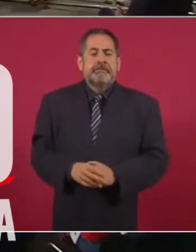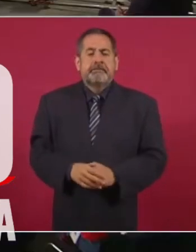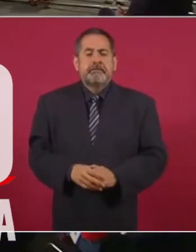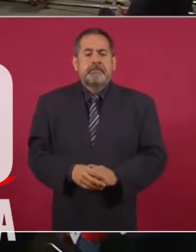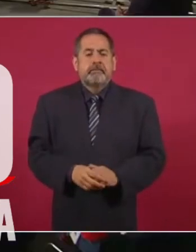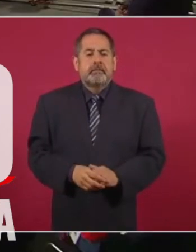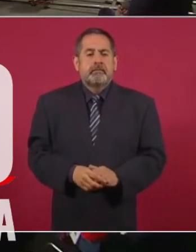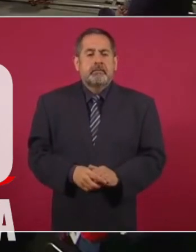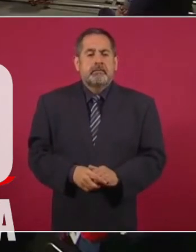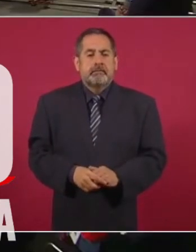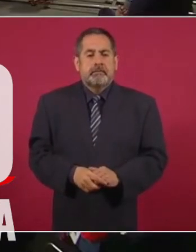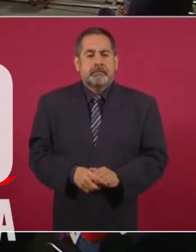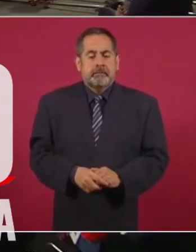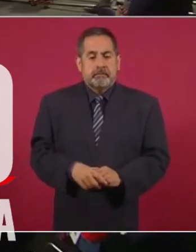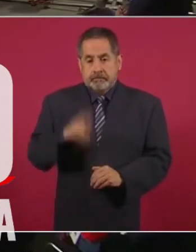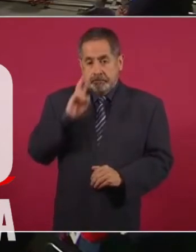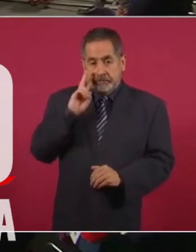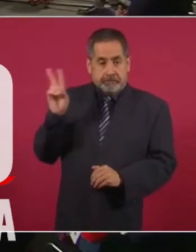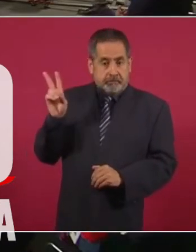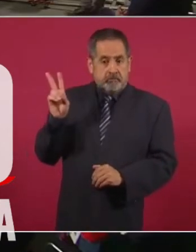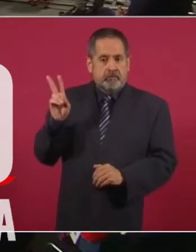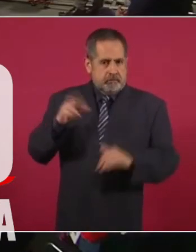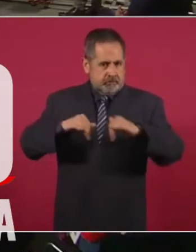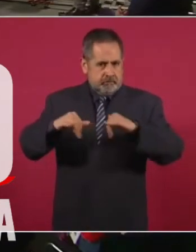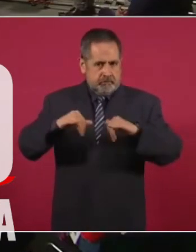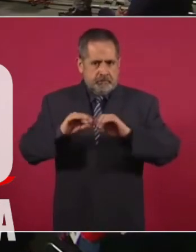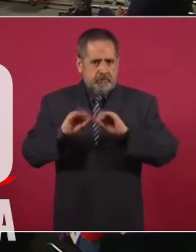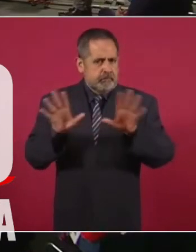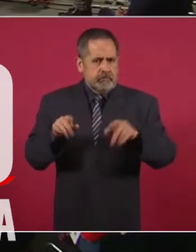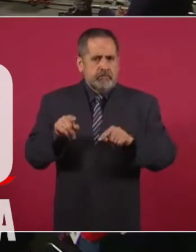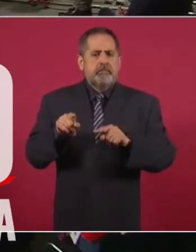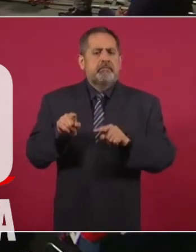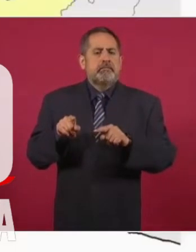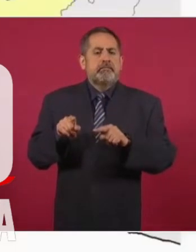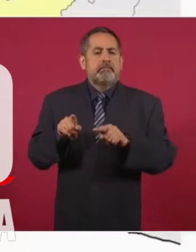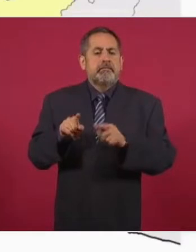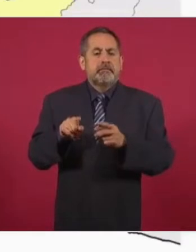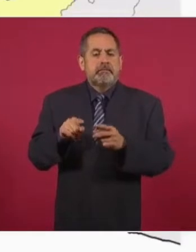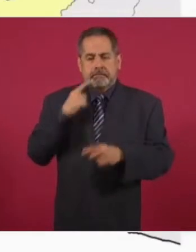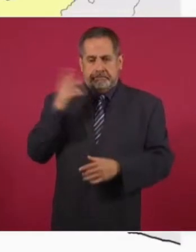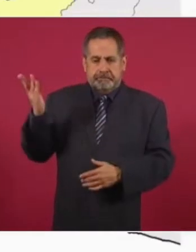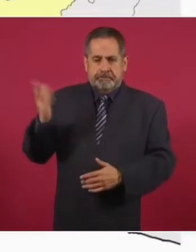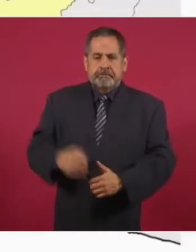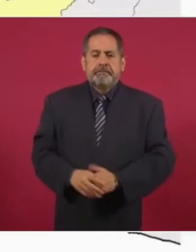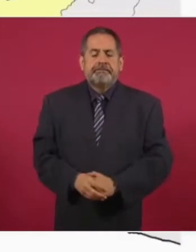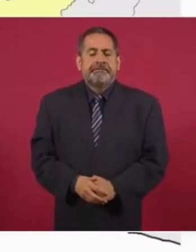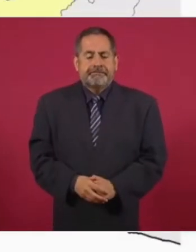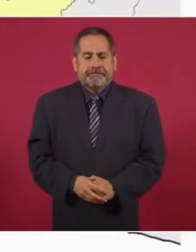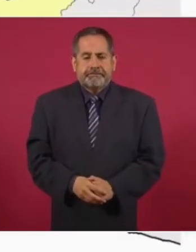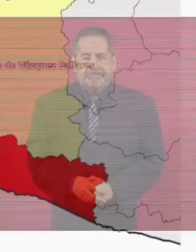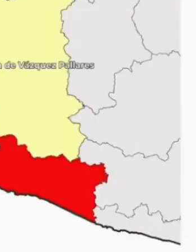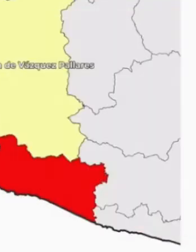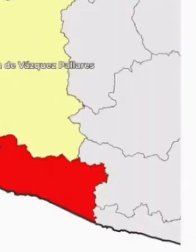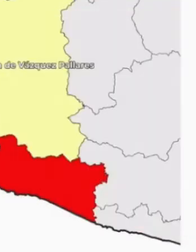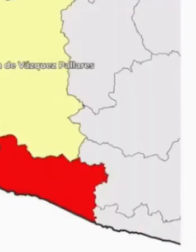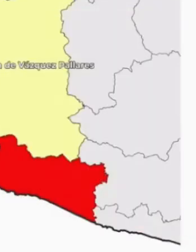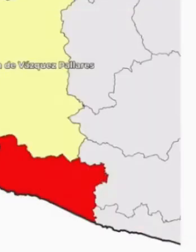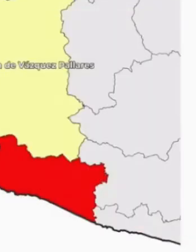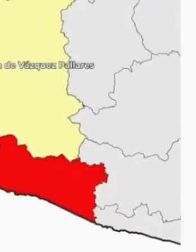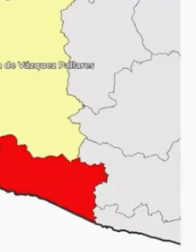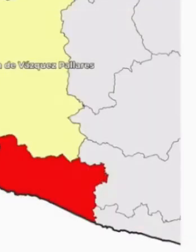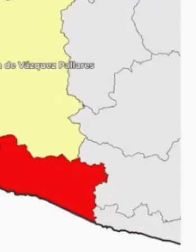amables En donde podemos ver perfectamente que es la zona de la costa donde tenemos la mayor afectación